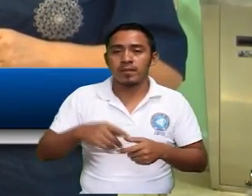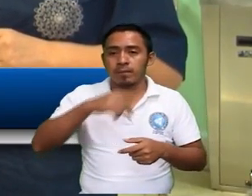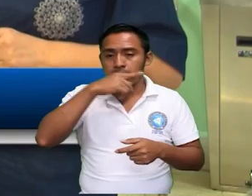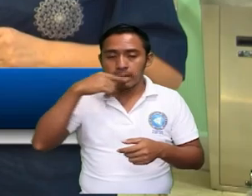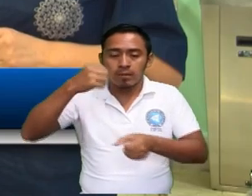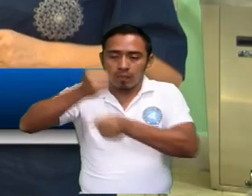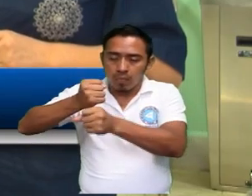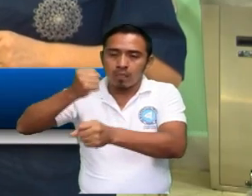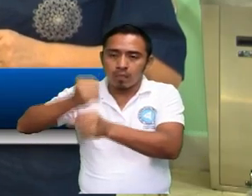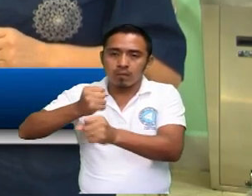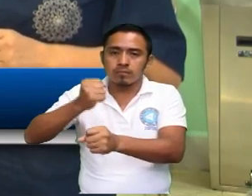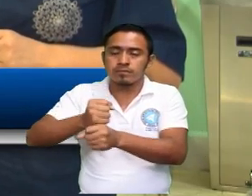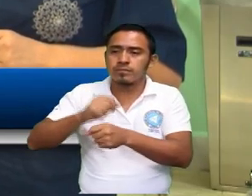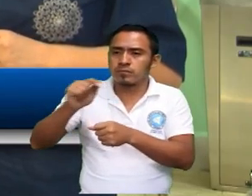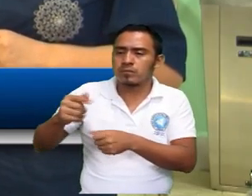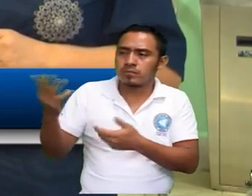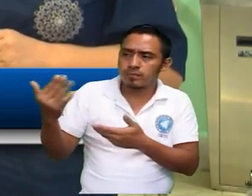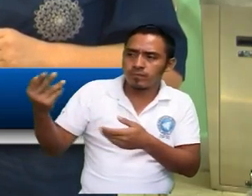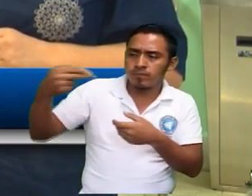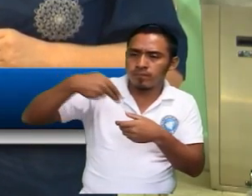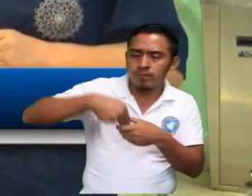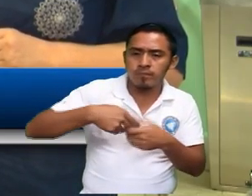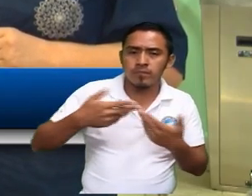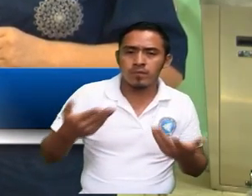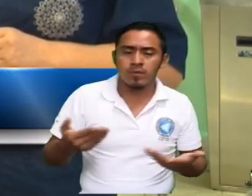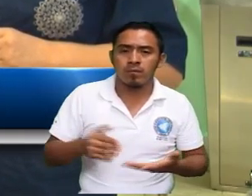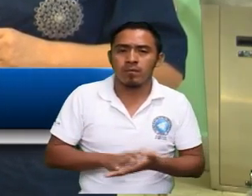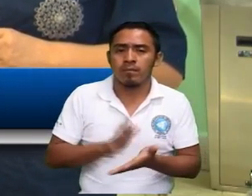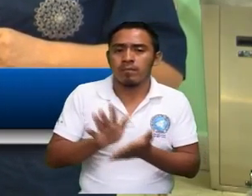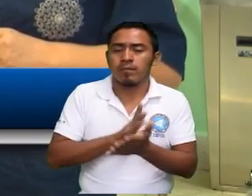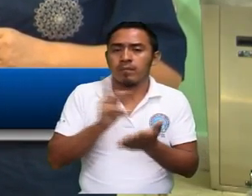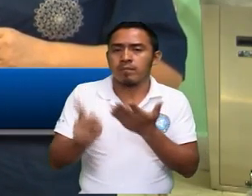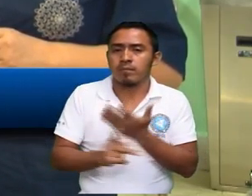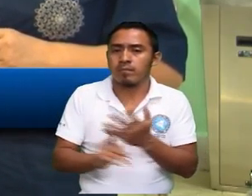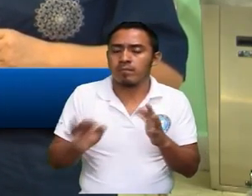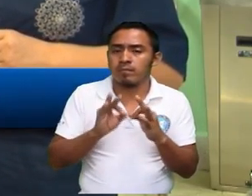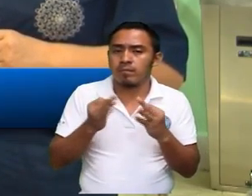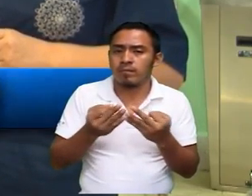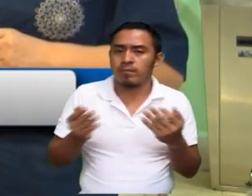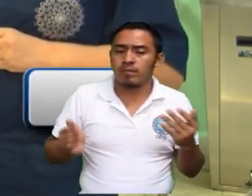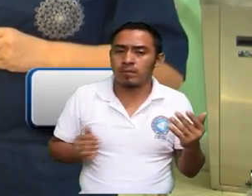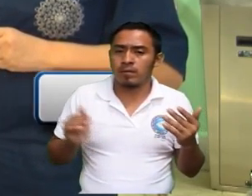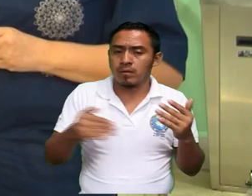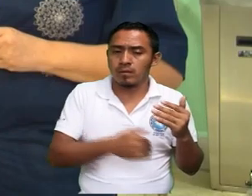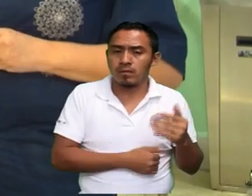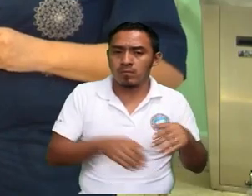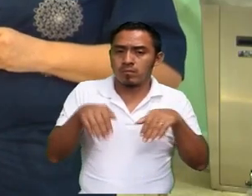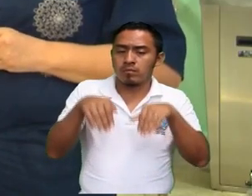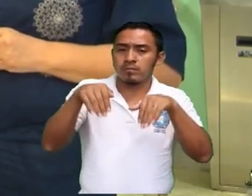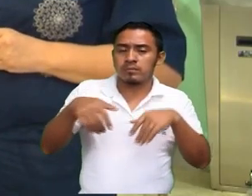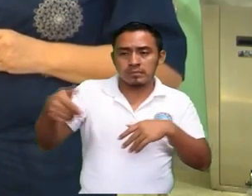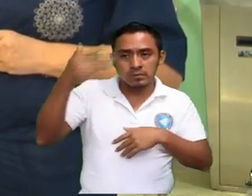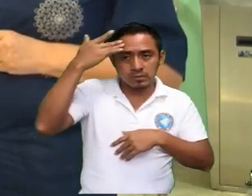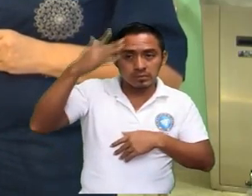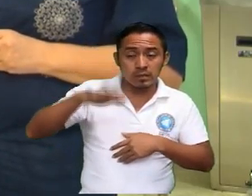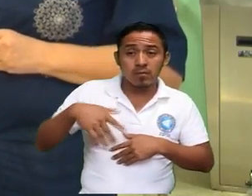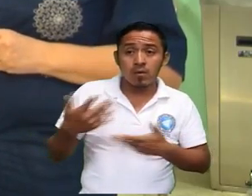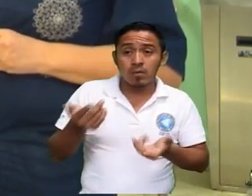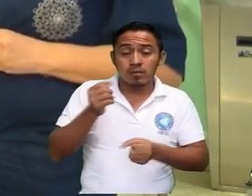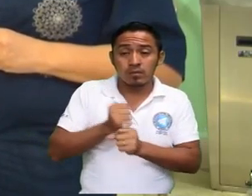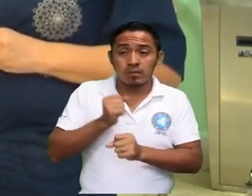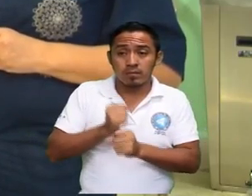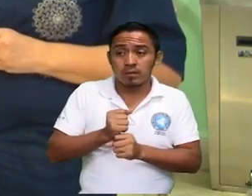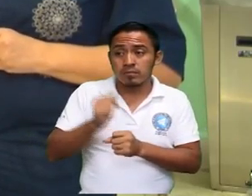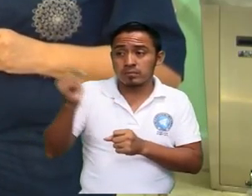sustento. Cuando ustedes los involucran en el programa Familia Canguro, él tiene que obviamente dejar su trabajo para venir